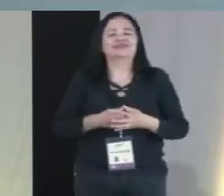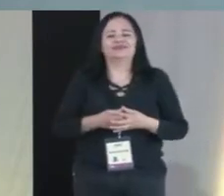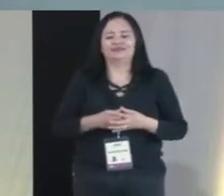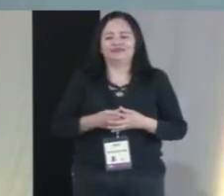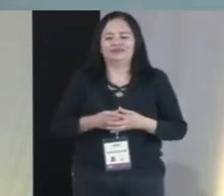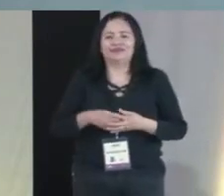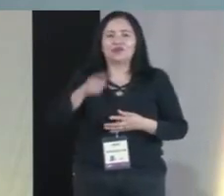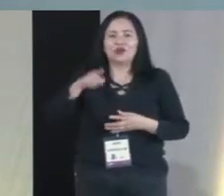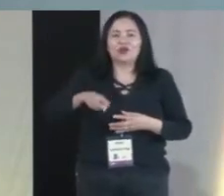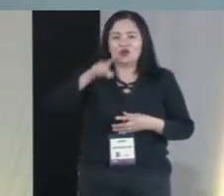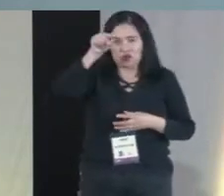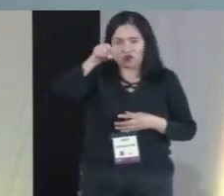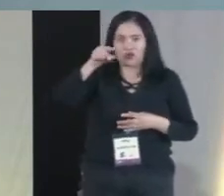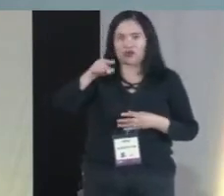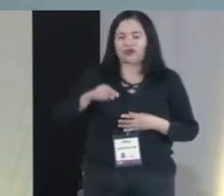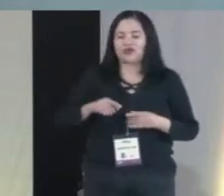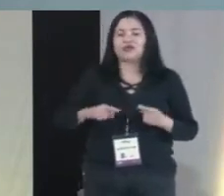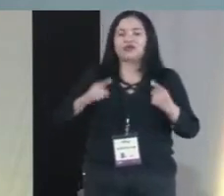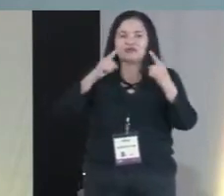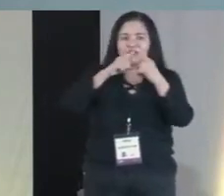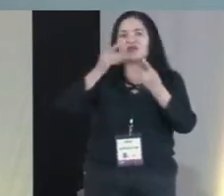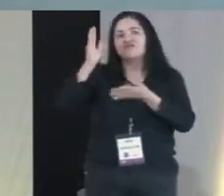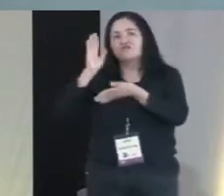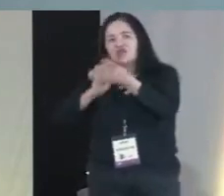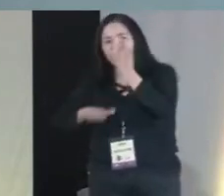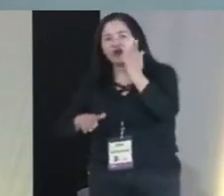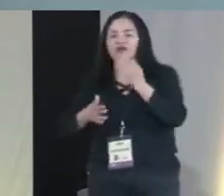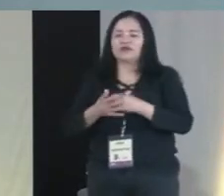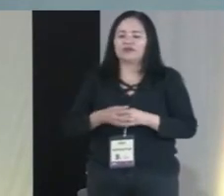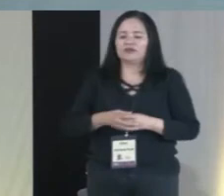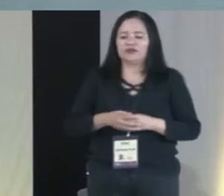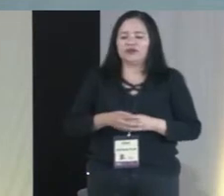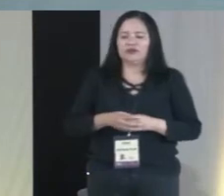Estuvo aquí en Catedral, se lo llevó, lo escondió, en fin.